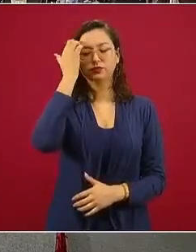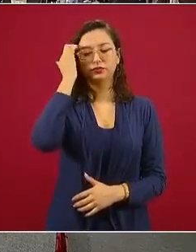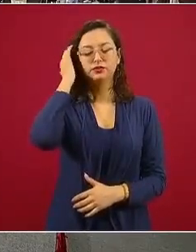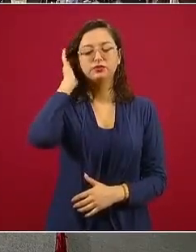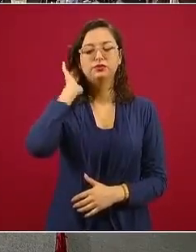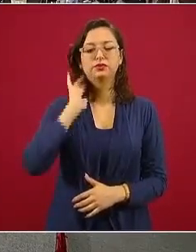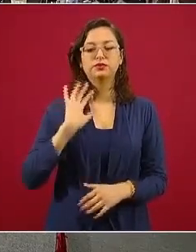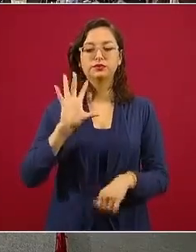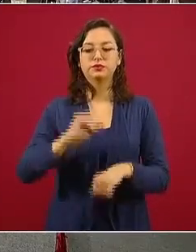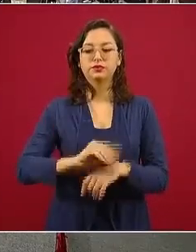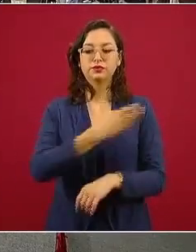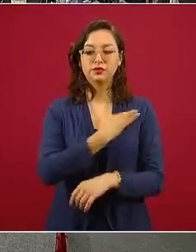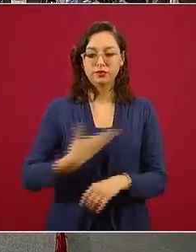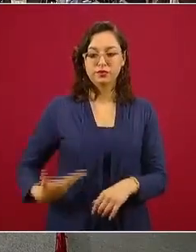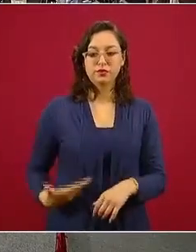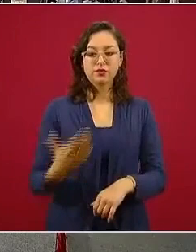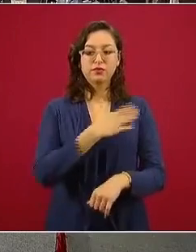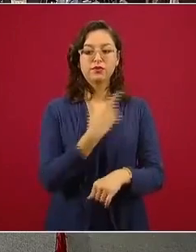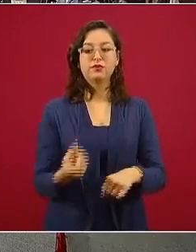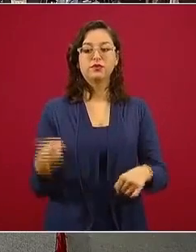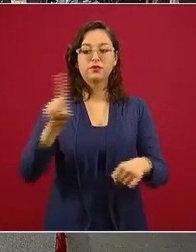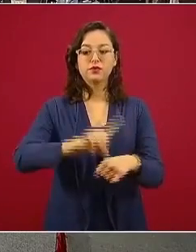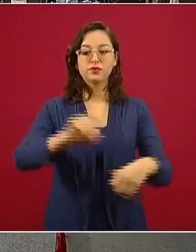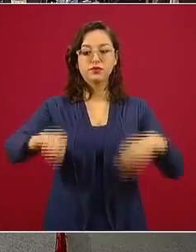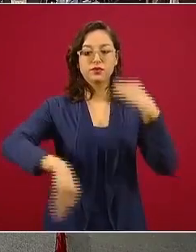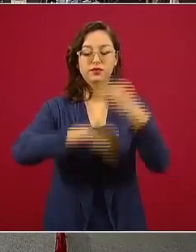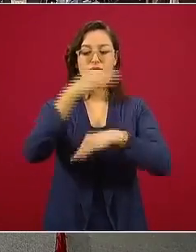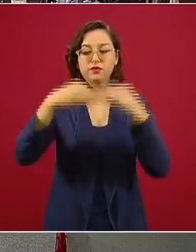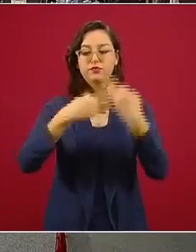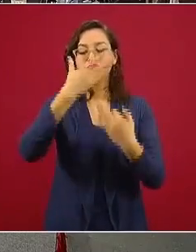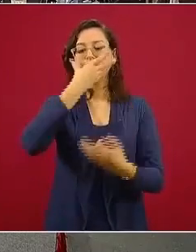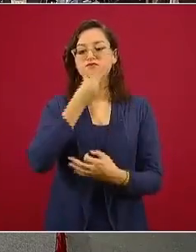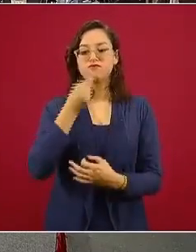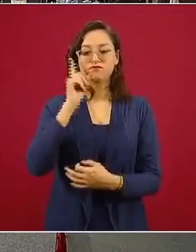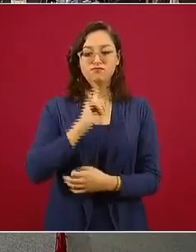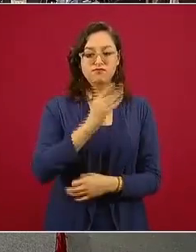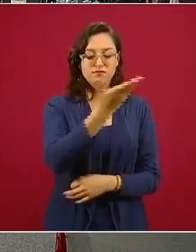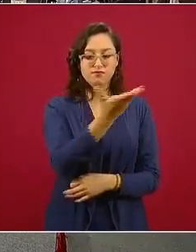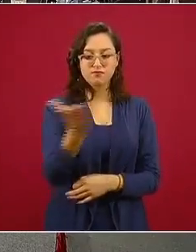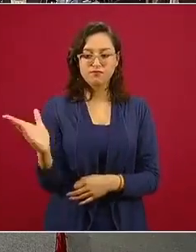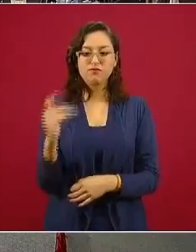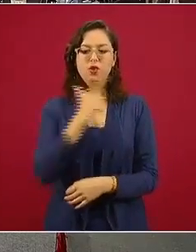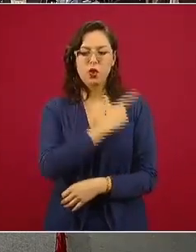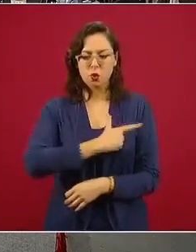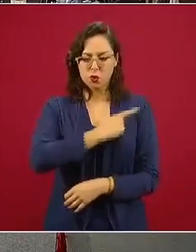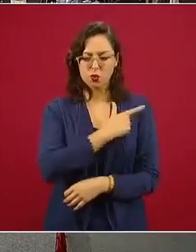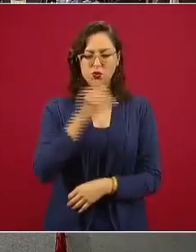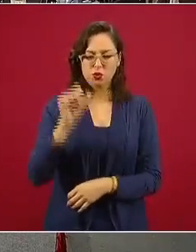Con su permiso, presidente. Buenos días a todas, buenos días a todos. Es para mí un gusto estar aquí